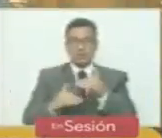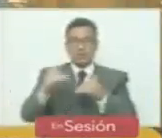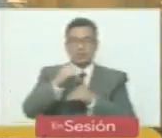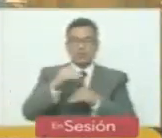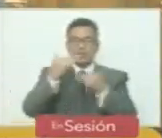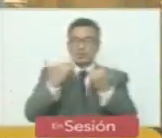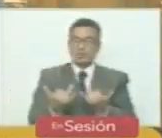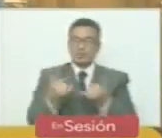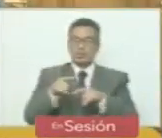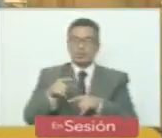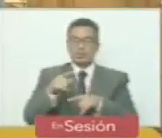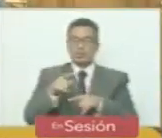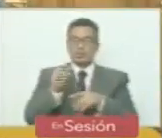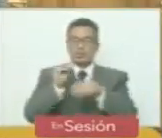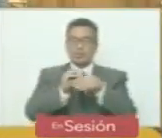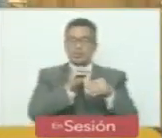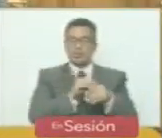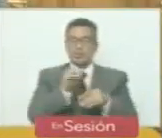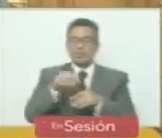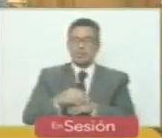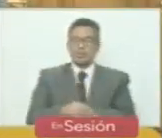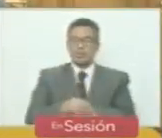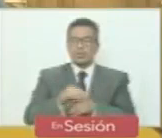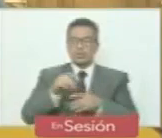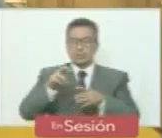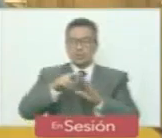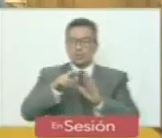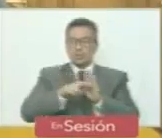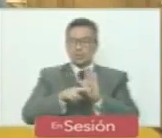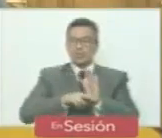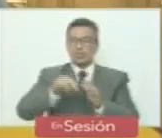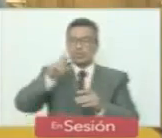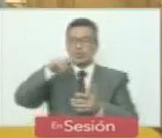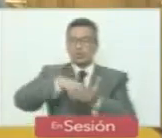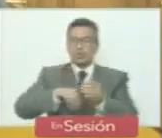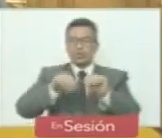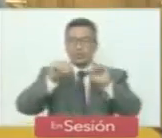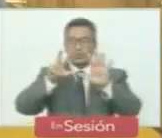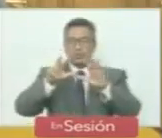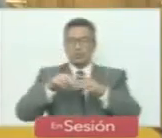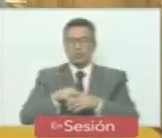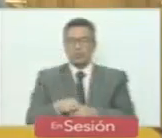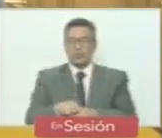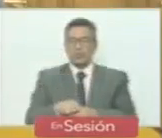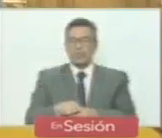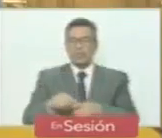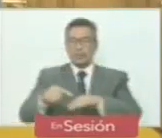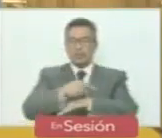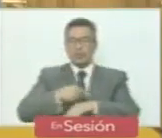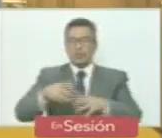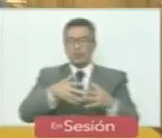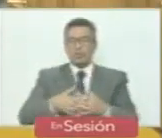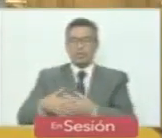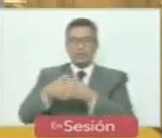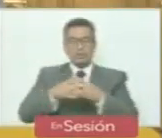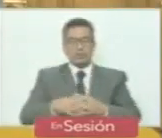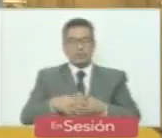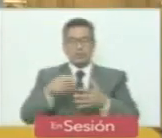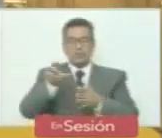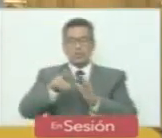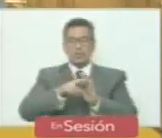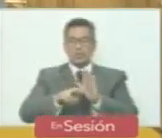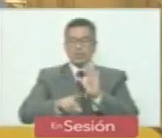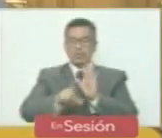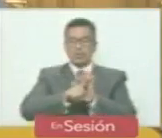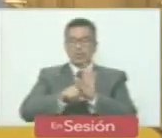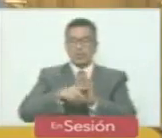y ahora pretende invocarse una norma del año 2008 por el gobierno de los Estados Unidos frente a una ley que fue reconocida